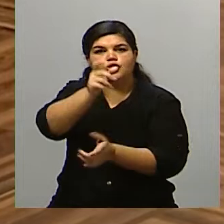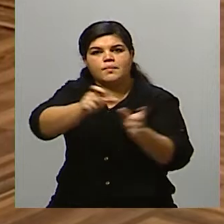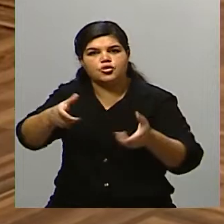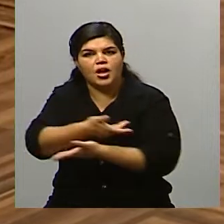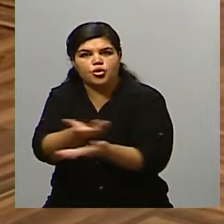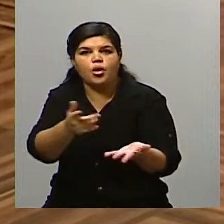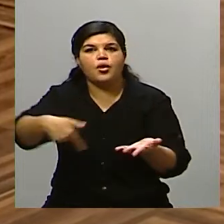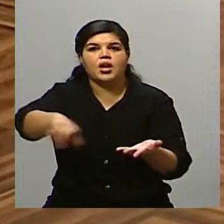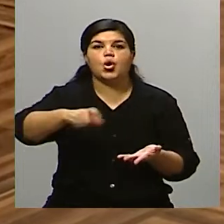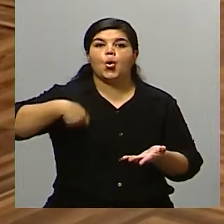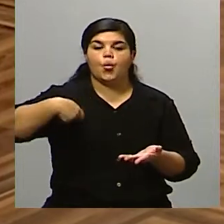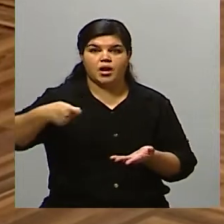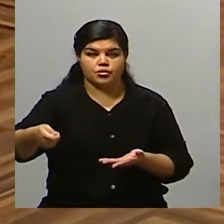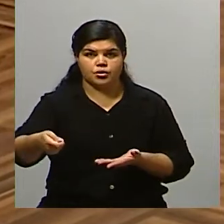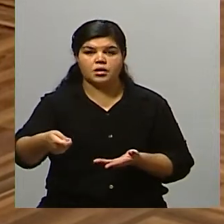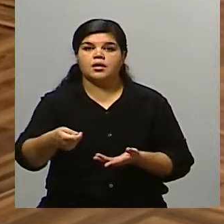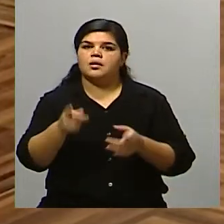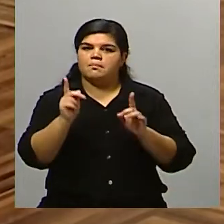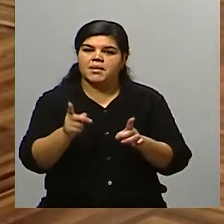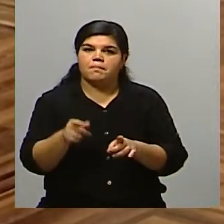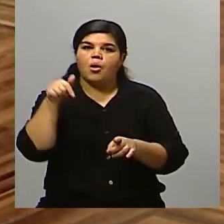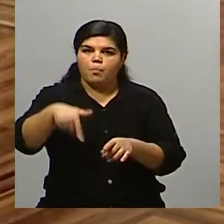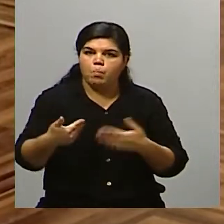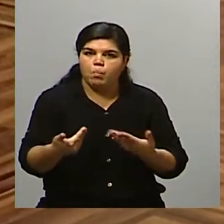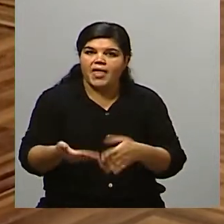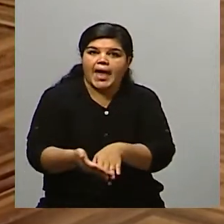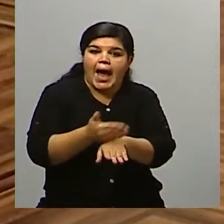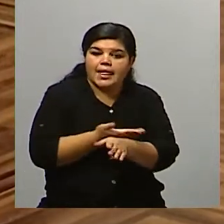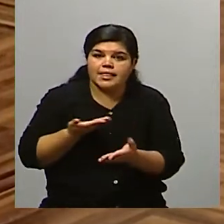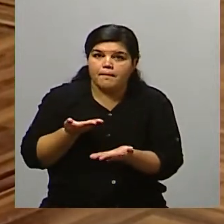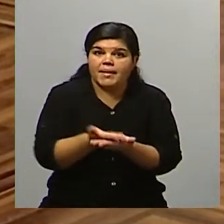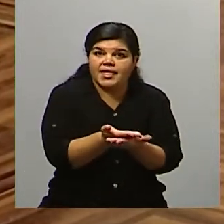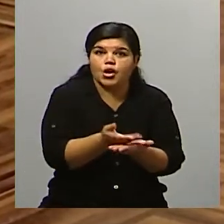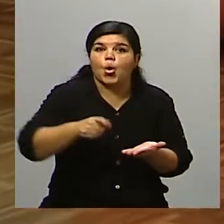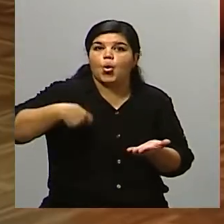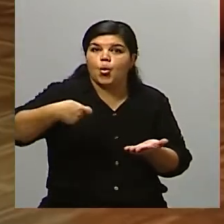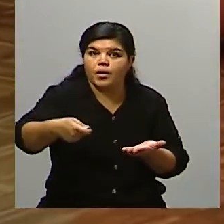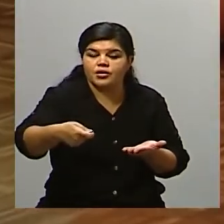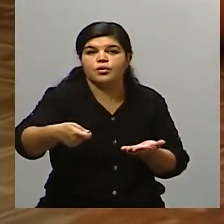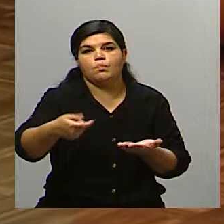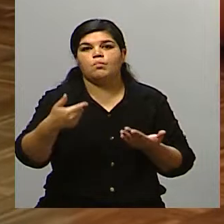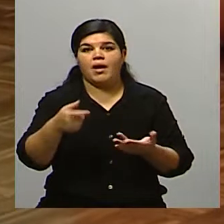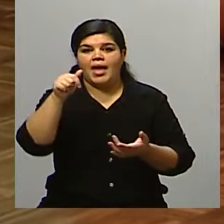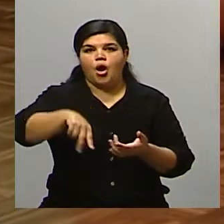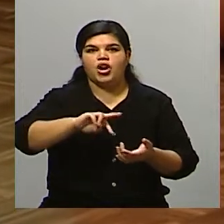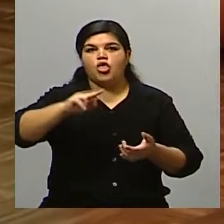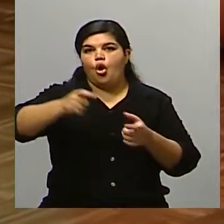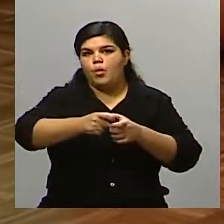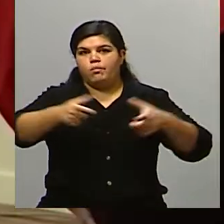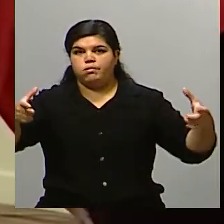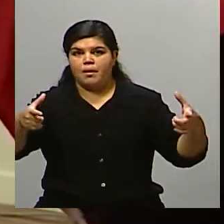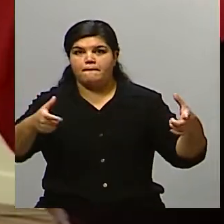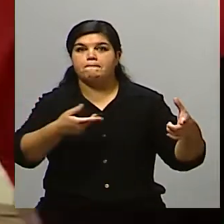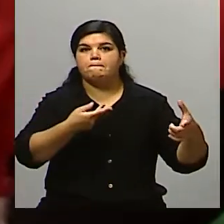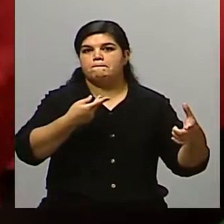fondos previsionales se pudieron hacer moratorias previsionales que en unos pocos años permitieron duplicar la cantidad de jubilados y pensionados que tenía la Argentina. Y pensar